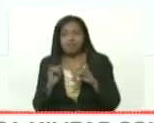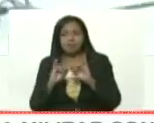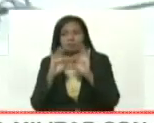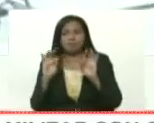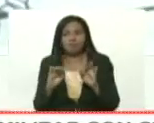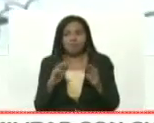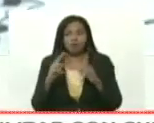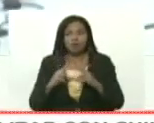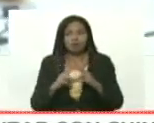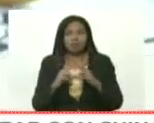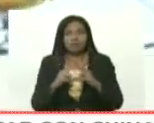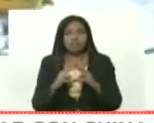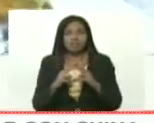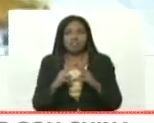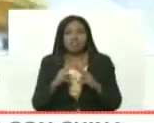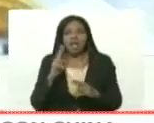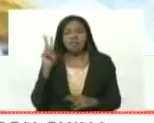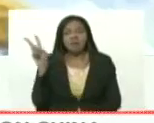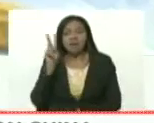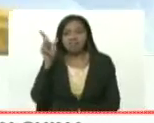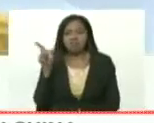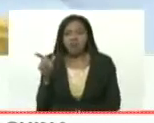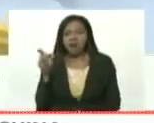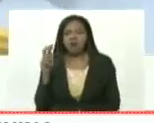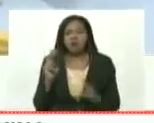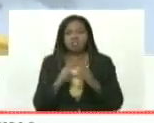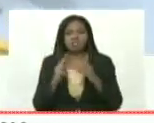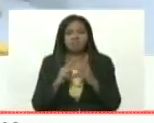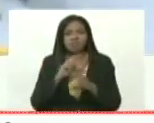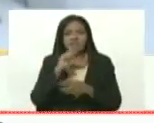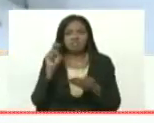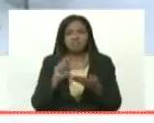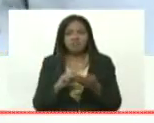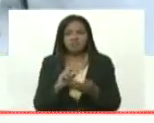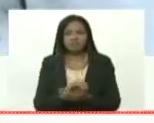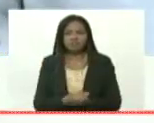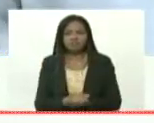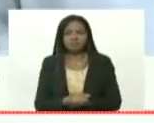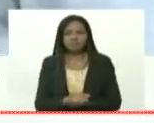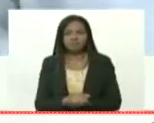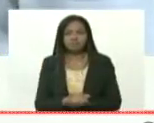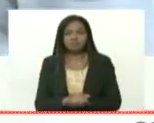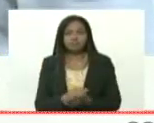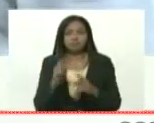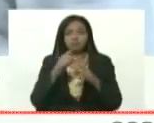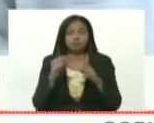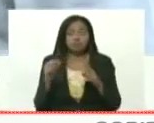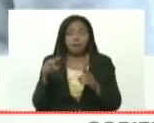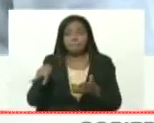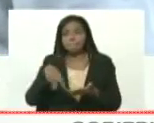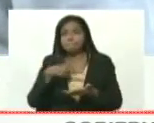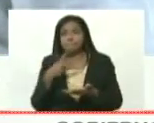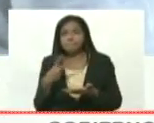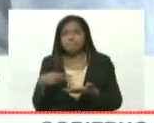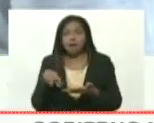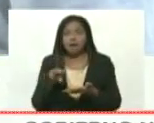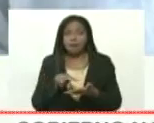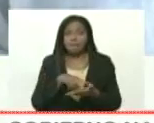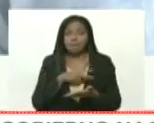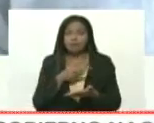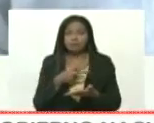con conocimiento venezolano, conocimiento nacional. Mira, el trigo de bailadores ya, el